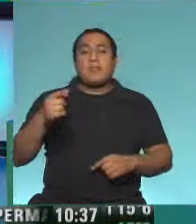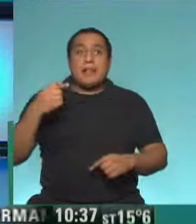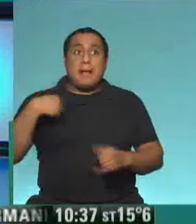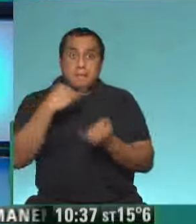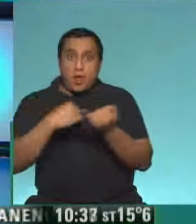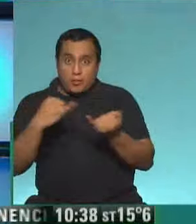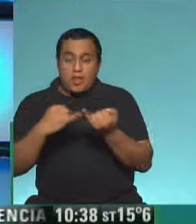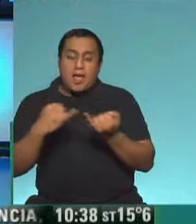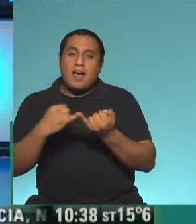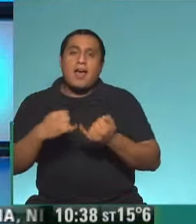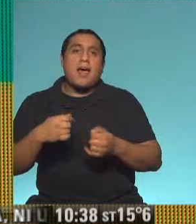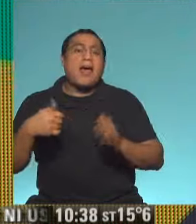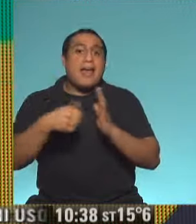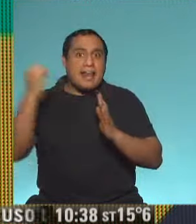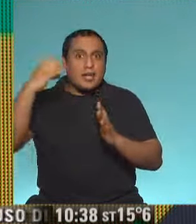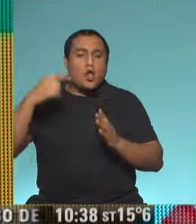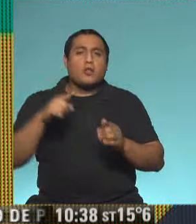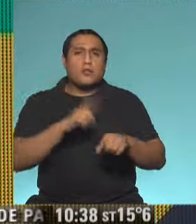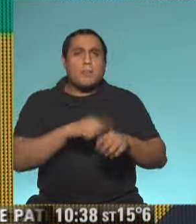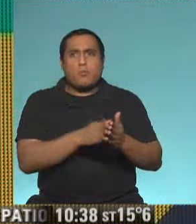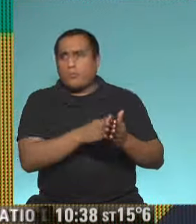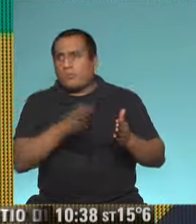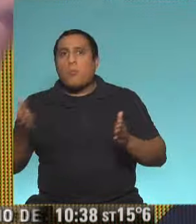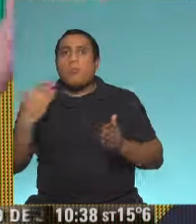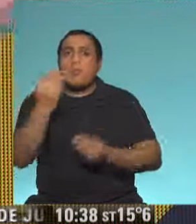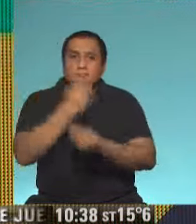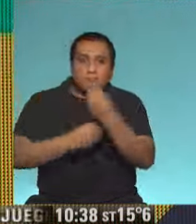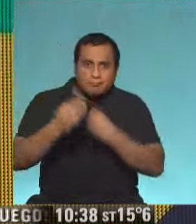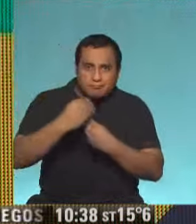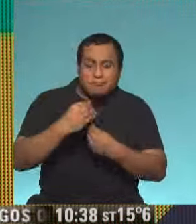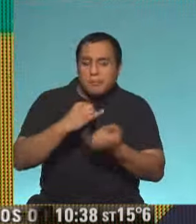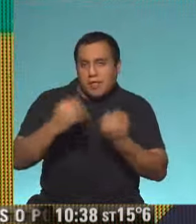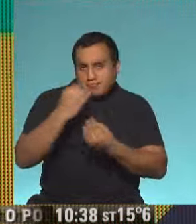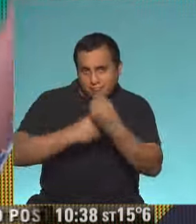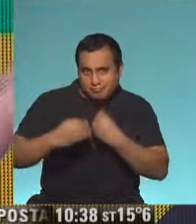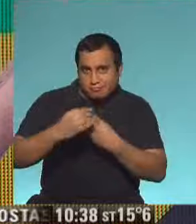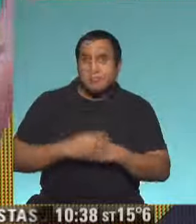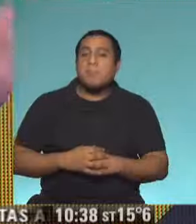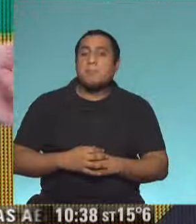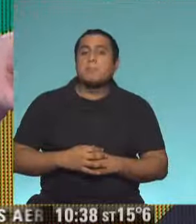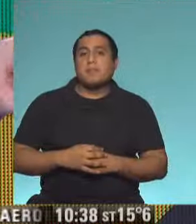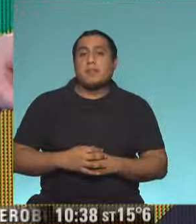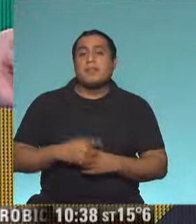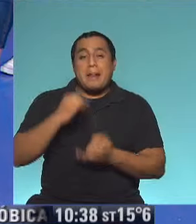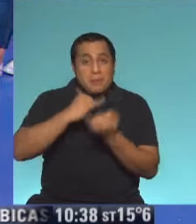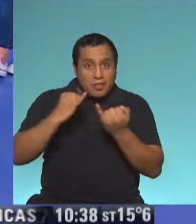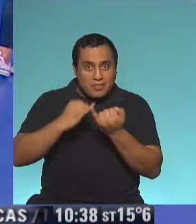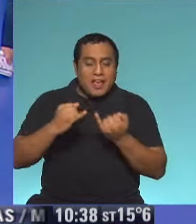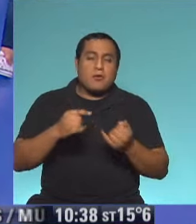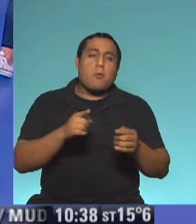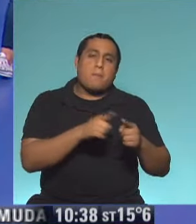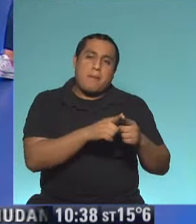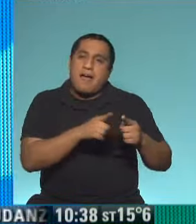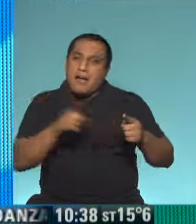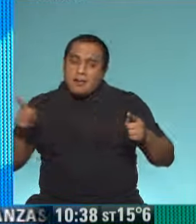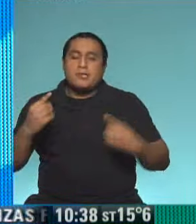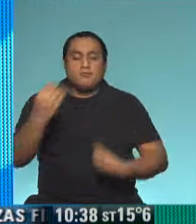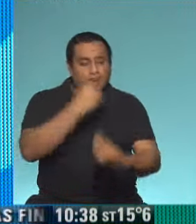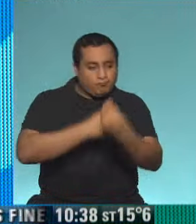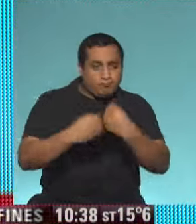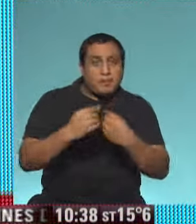que se podía almorzar. Eso, y entonces los que van a la escuela todo el día, hay un recreo largo al mediodía. Sí. Para almorzar y después